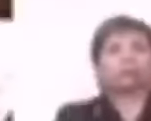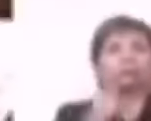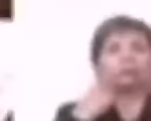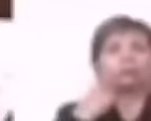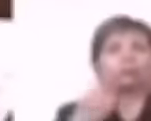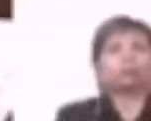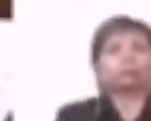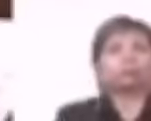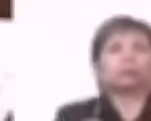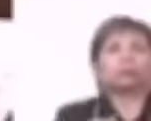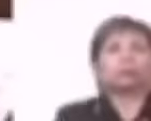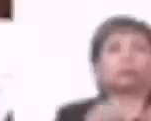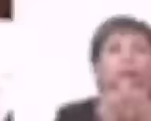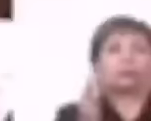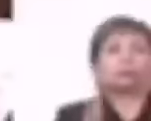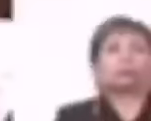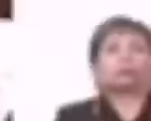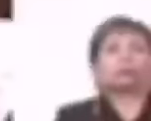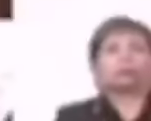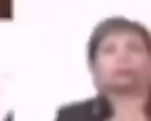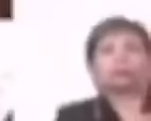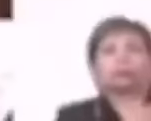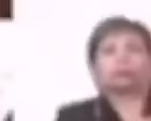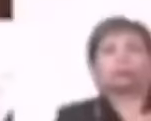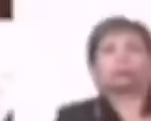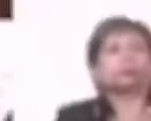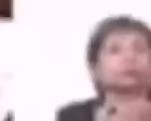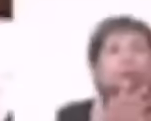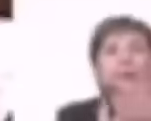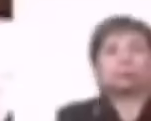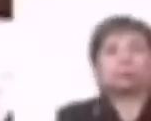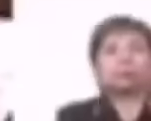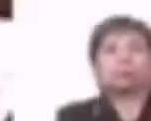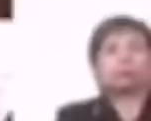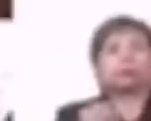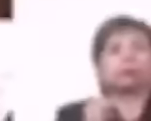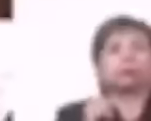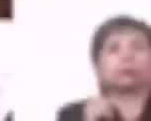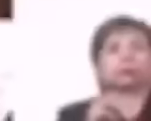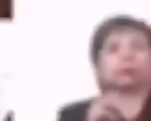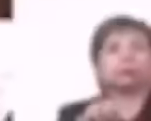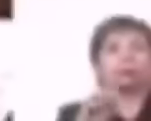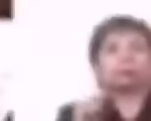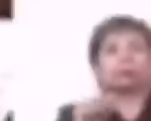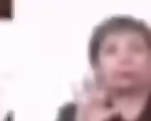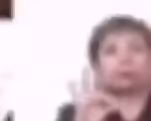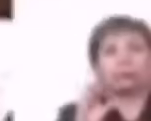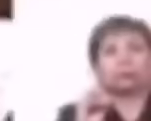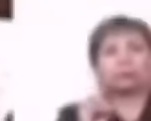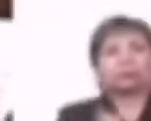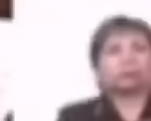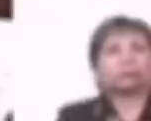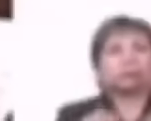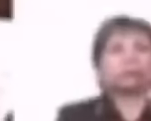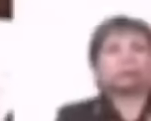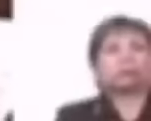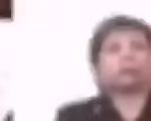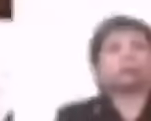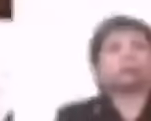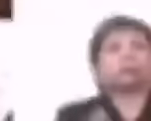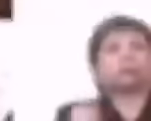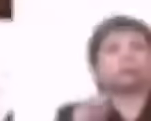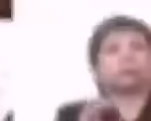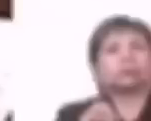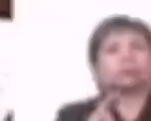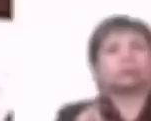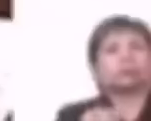me refiero a casos como estudiantes de la Universidad Católica que fueron desaparecidos, Ernesto Castillo Páez durante los 90, cuya familia aún no tiene justicia, Tenorio